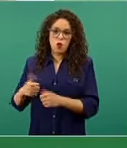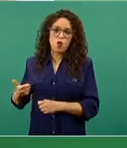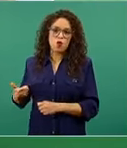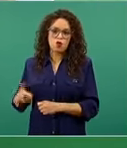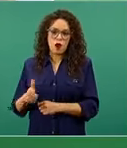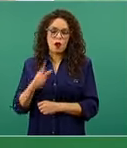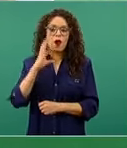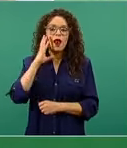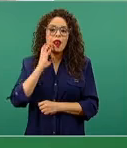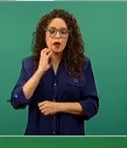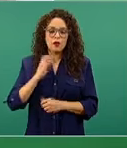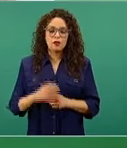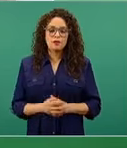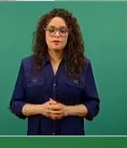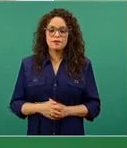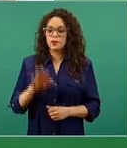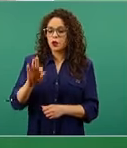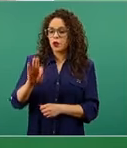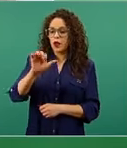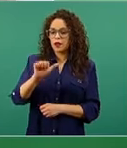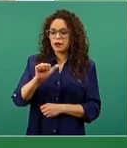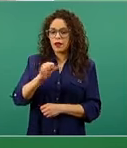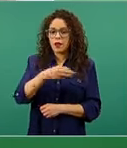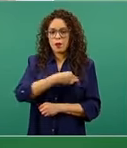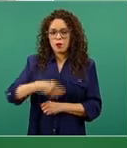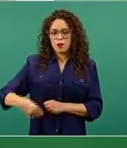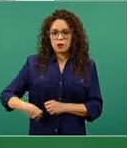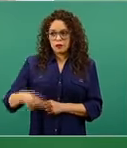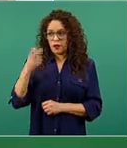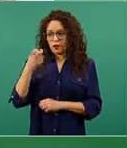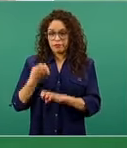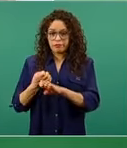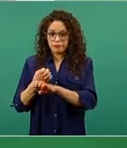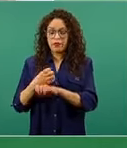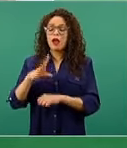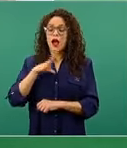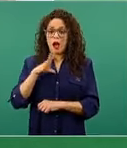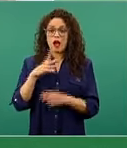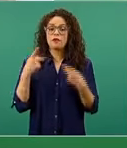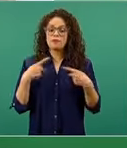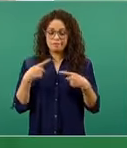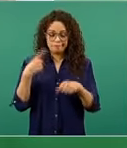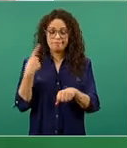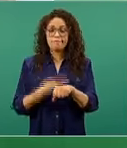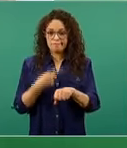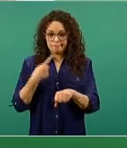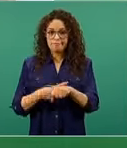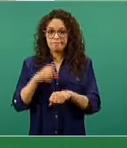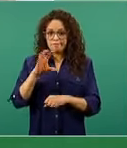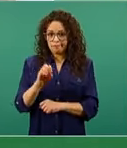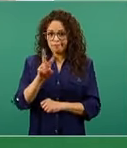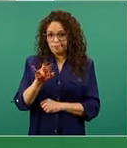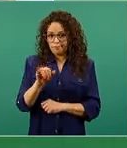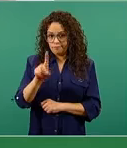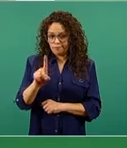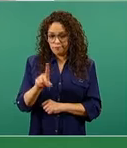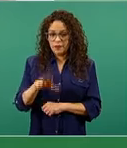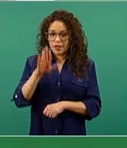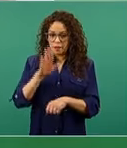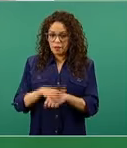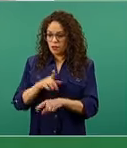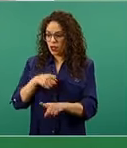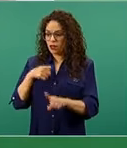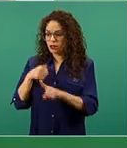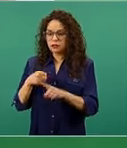Entonces, prácticamente los 46 municipios de nuestro estado presentaron casos. La mayoría, repito, en el corredor industrial,